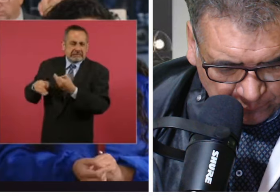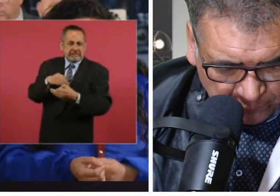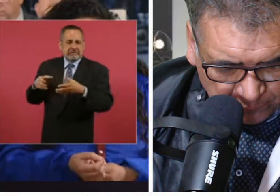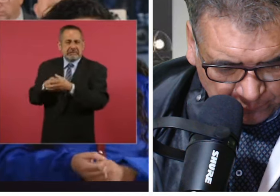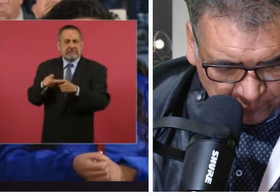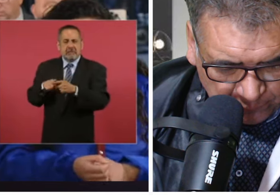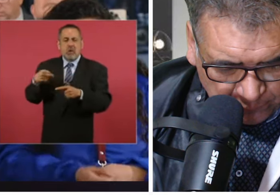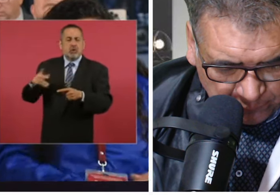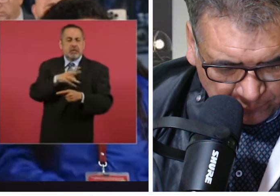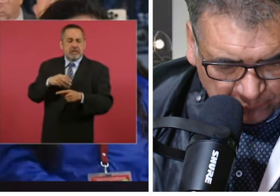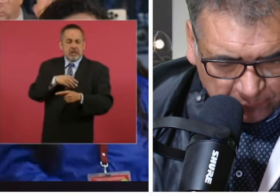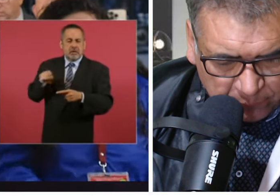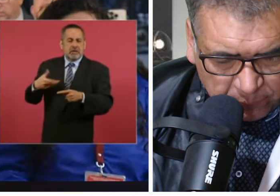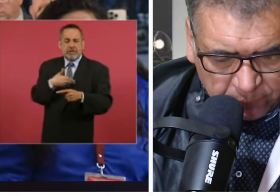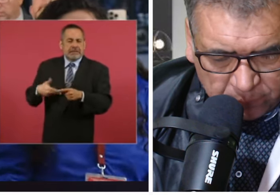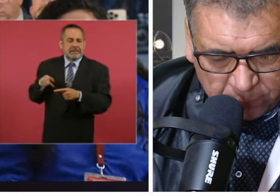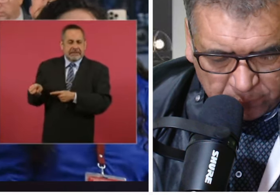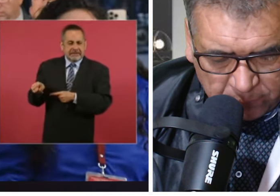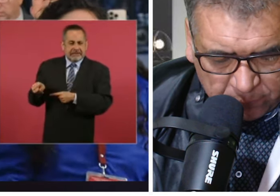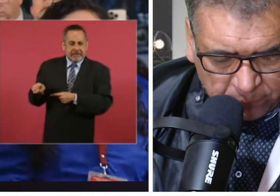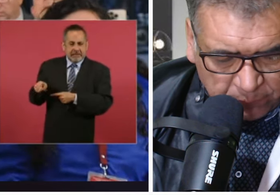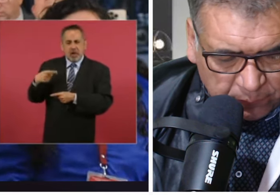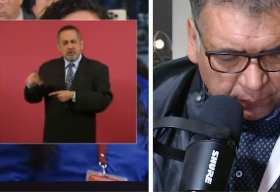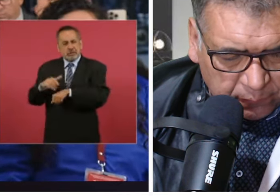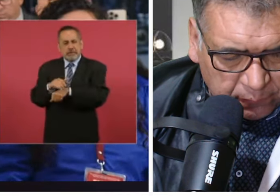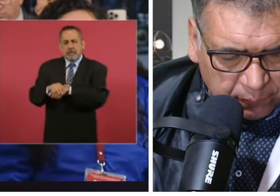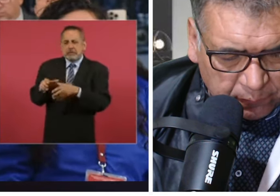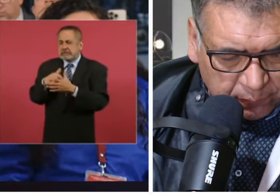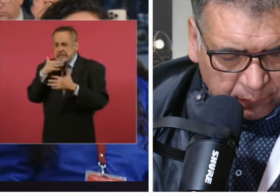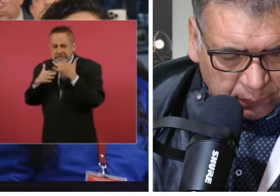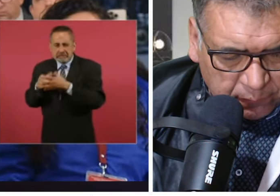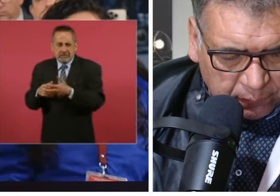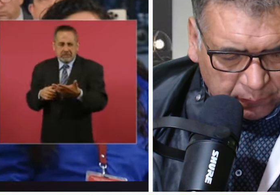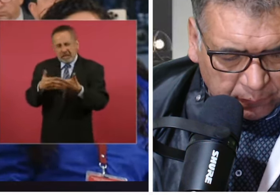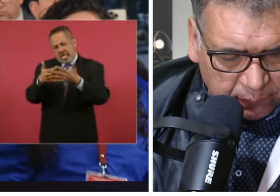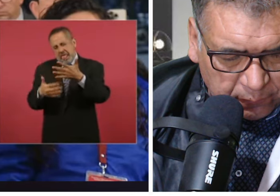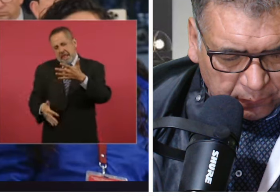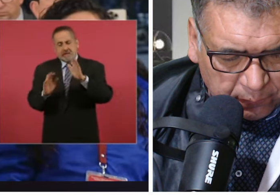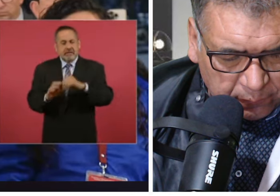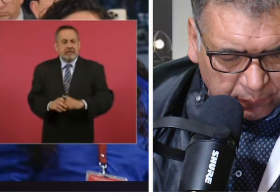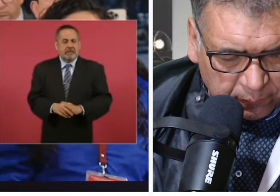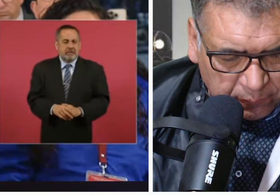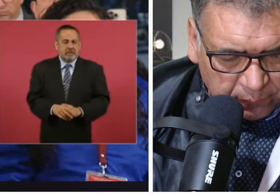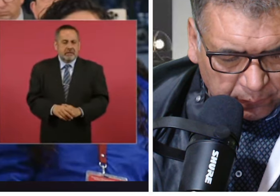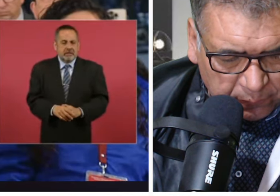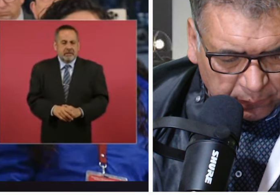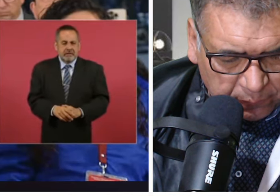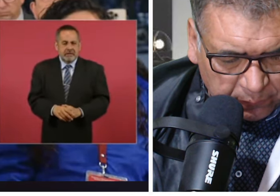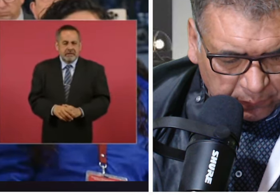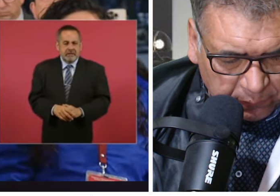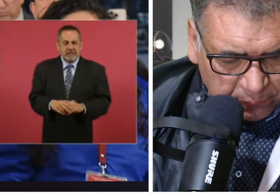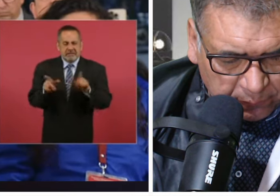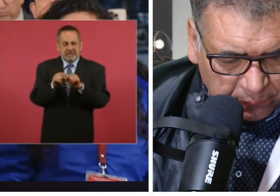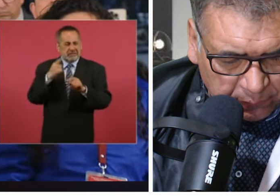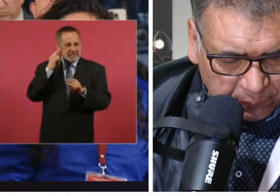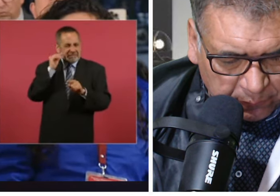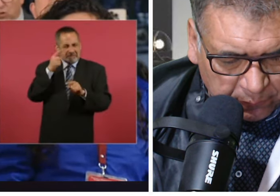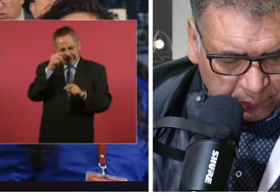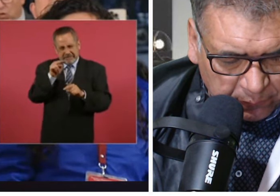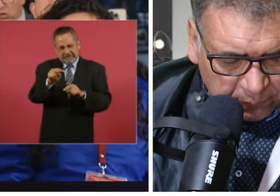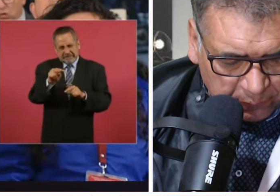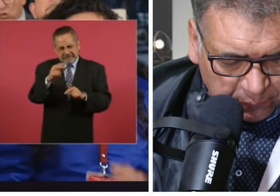los hijos del presidente y sus amigos. Y aquí ya dice el reportaje de quién viene, ¿no? Le voy a poner tantito más el audio, poquito,